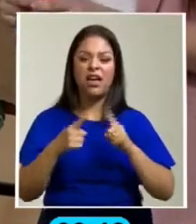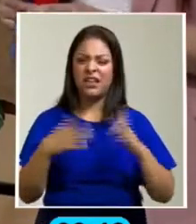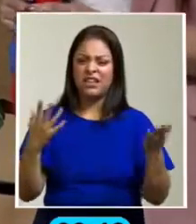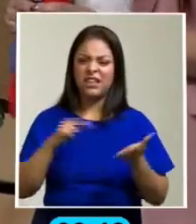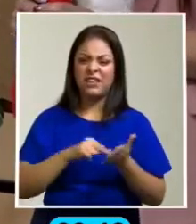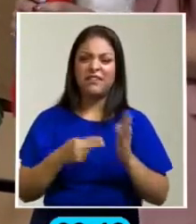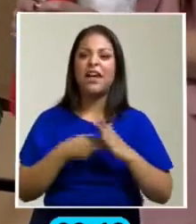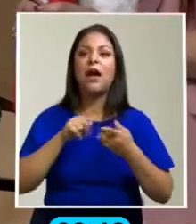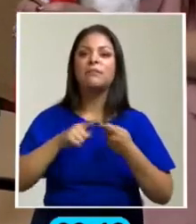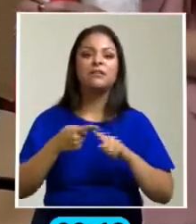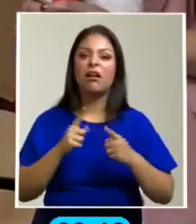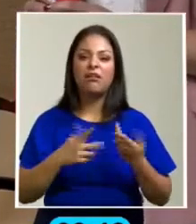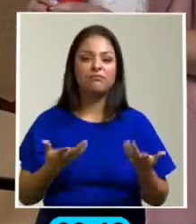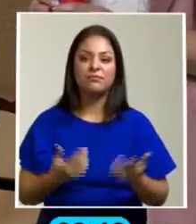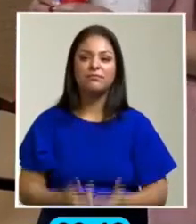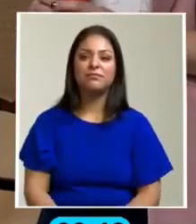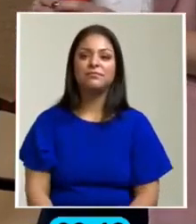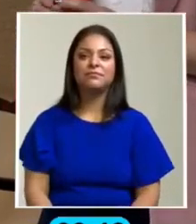Ángel?